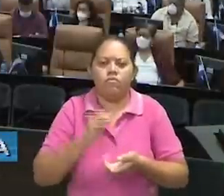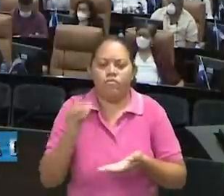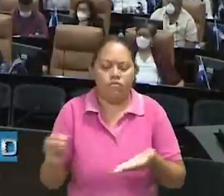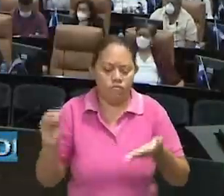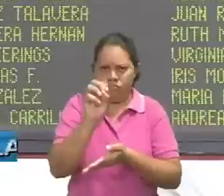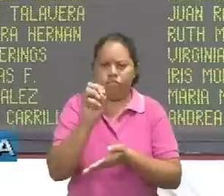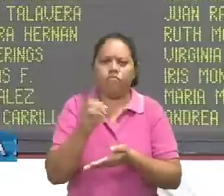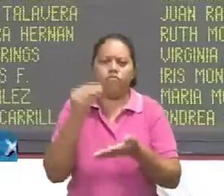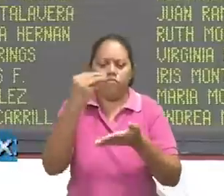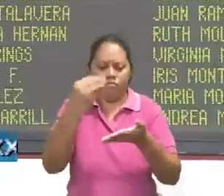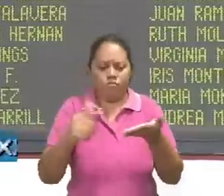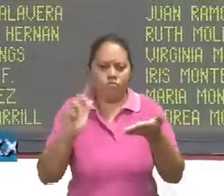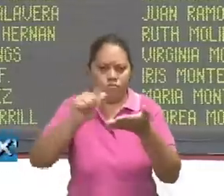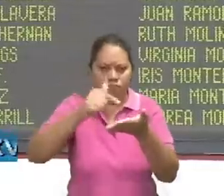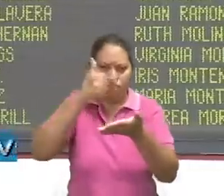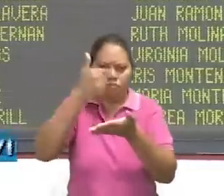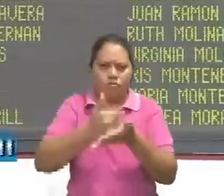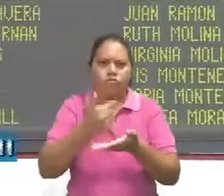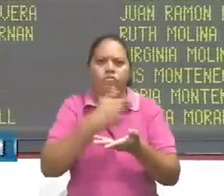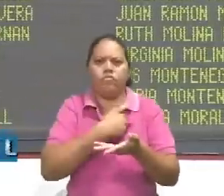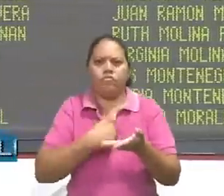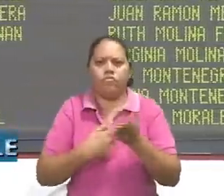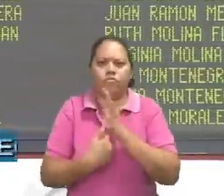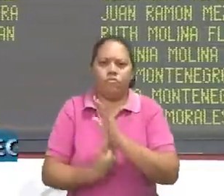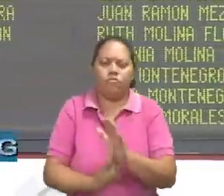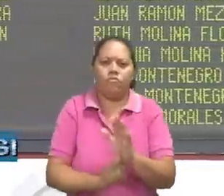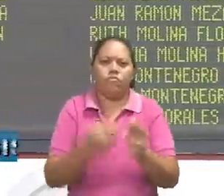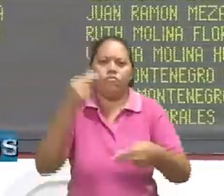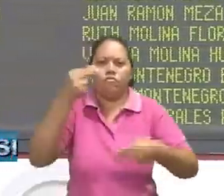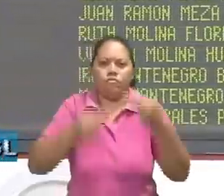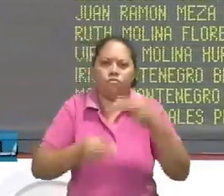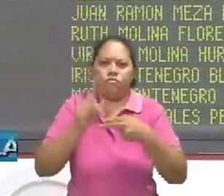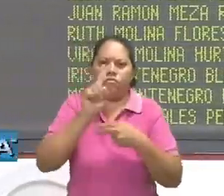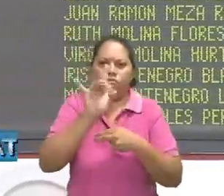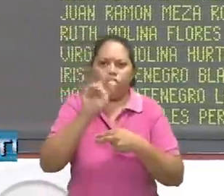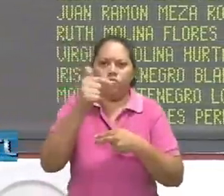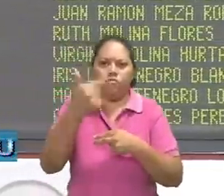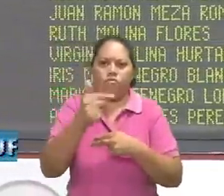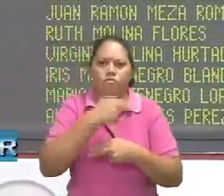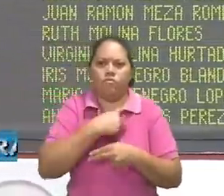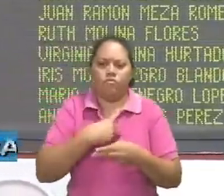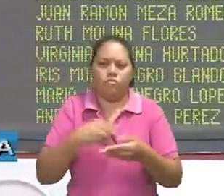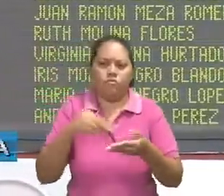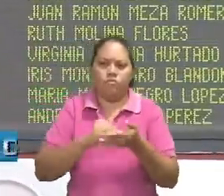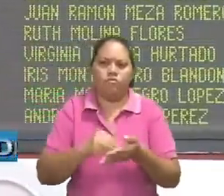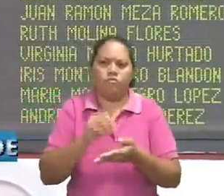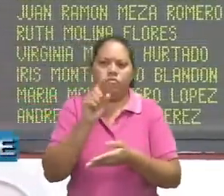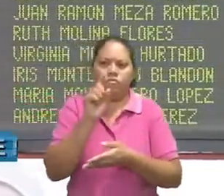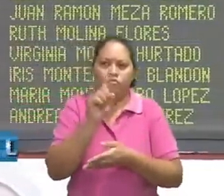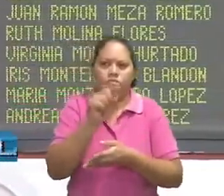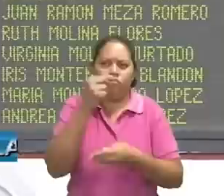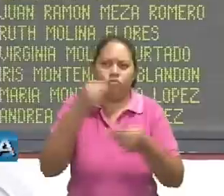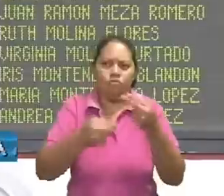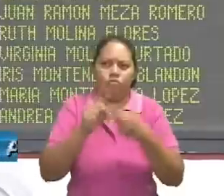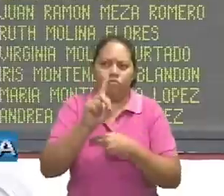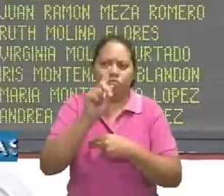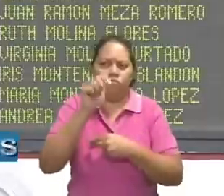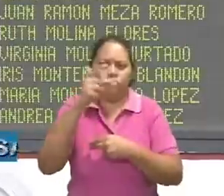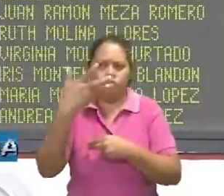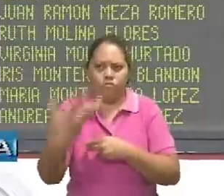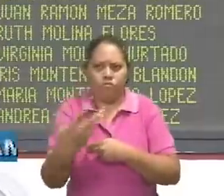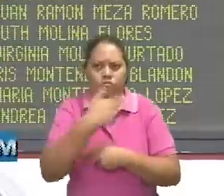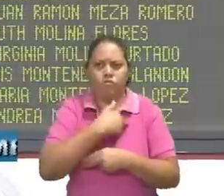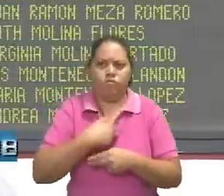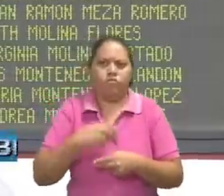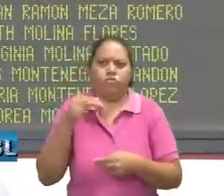Nacional, donde ya está en el orden del día del 17 de mayo una iniciativa de decreto legislativo de cancelación de